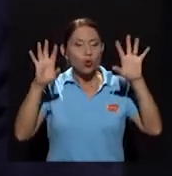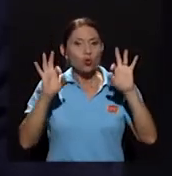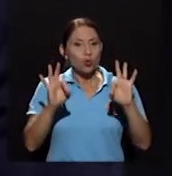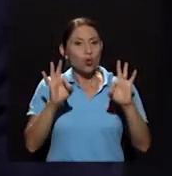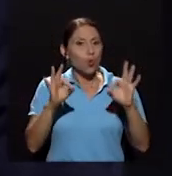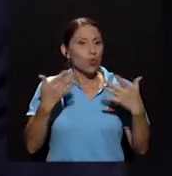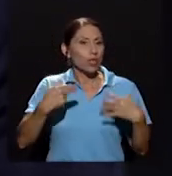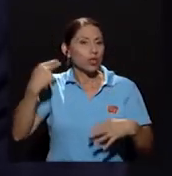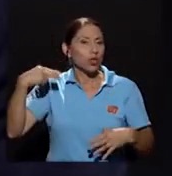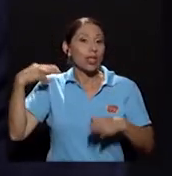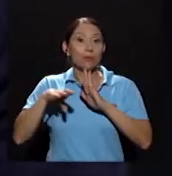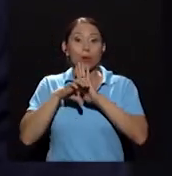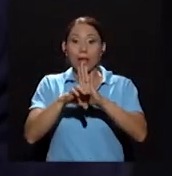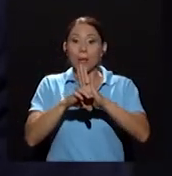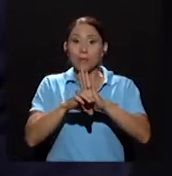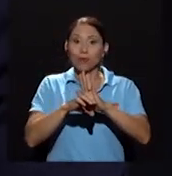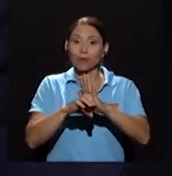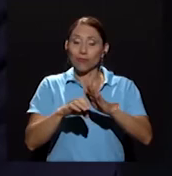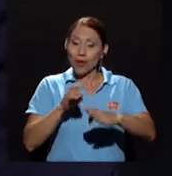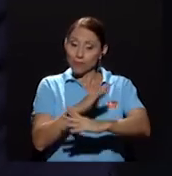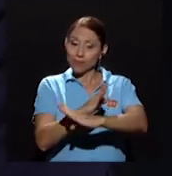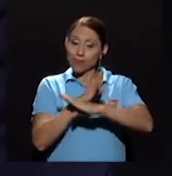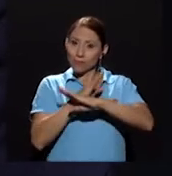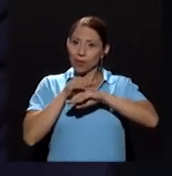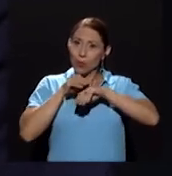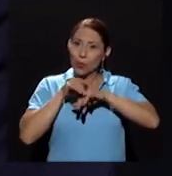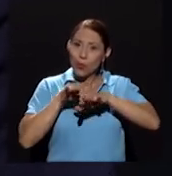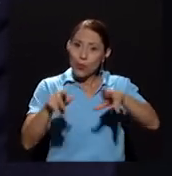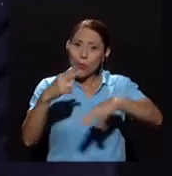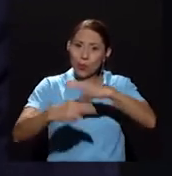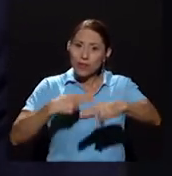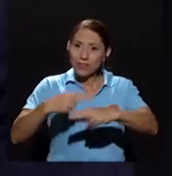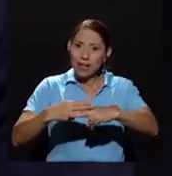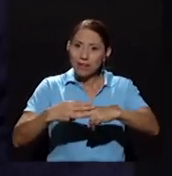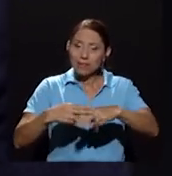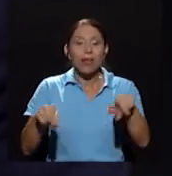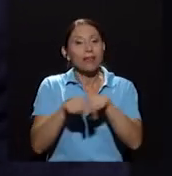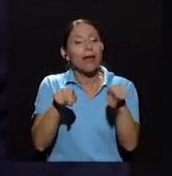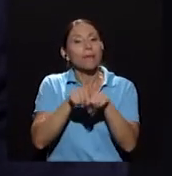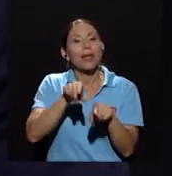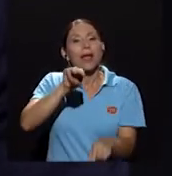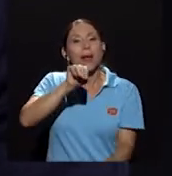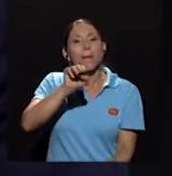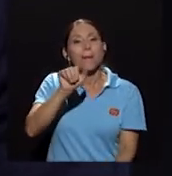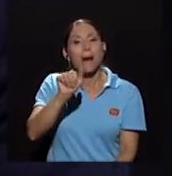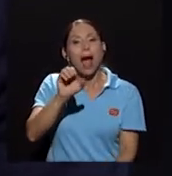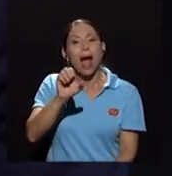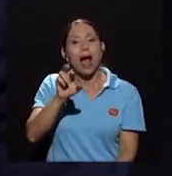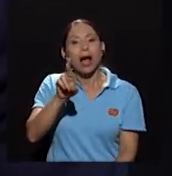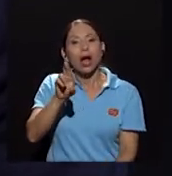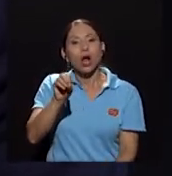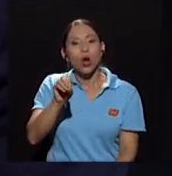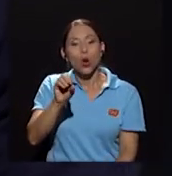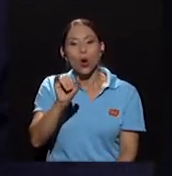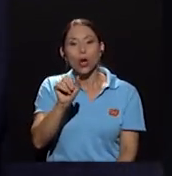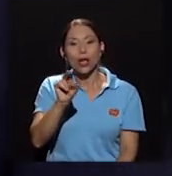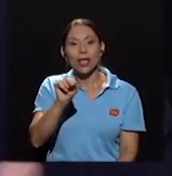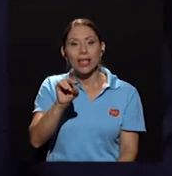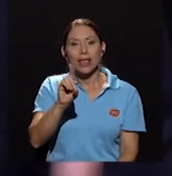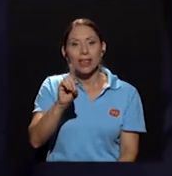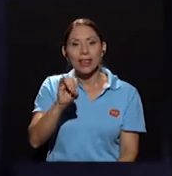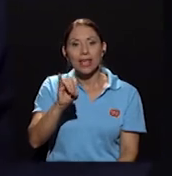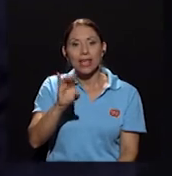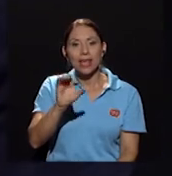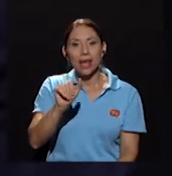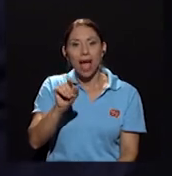ejemplo en materia de macro indicadores que son muy buenos y altamente competitivos no de